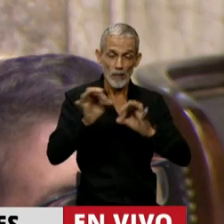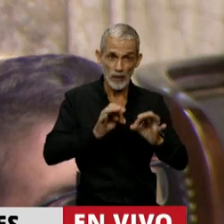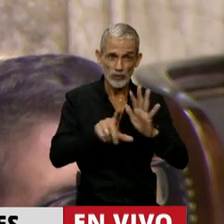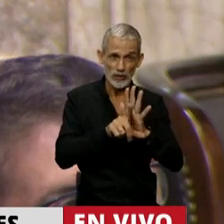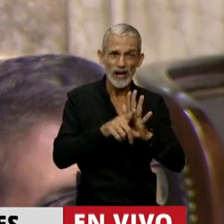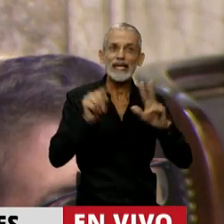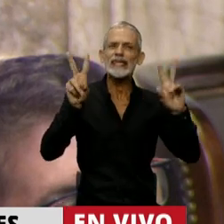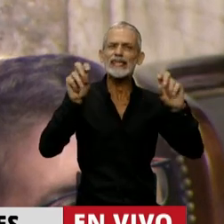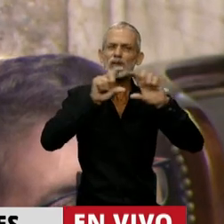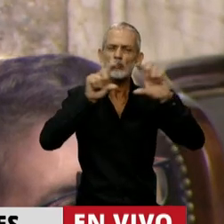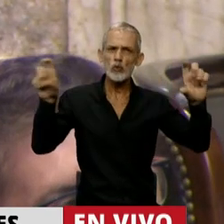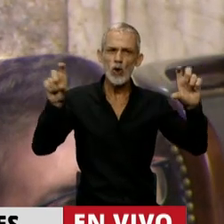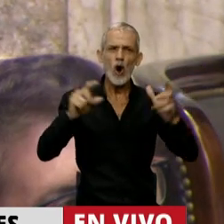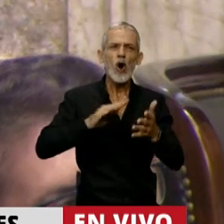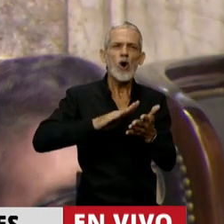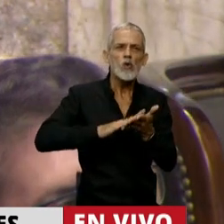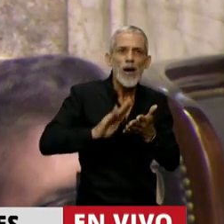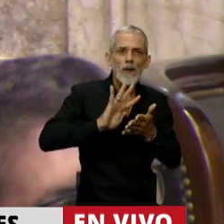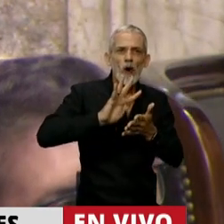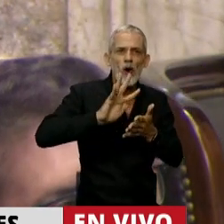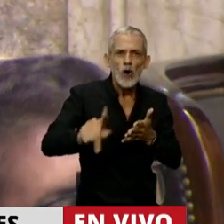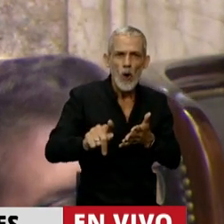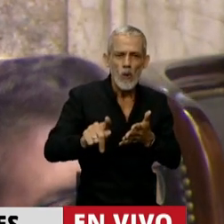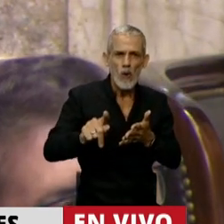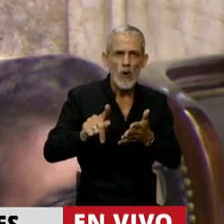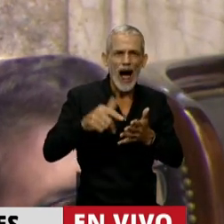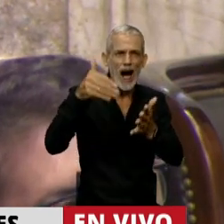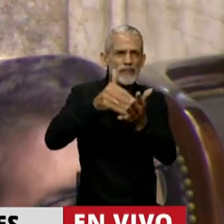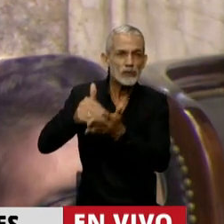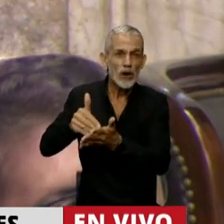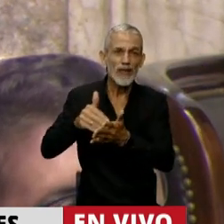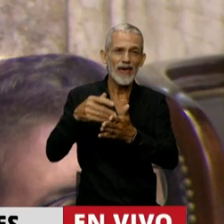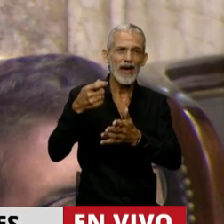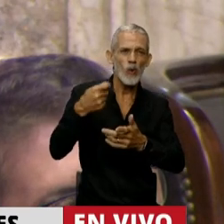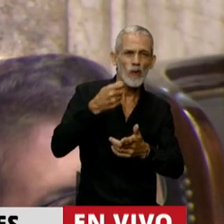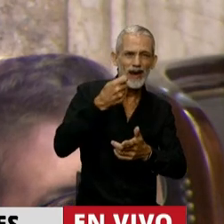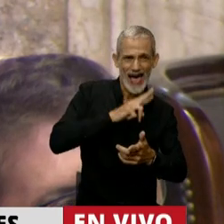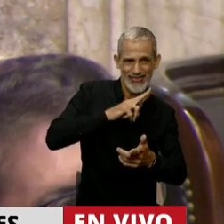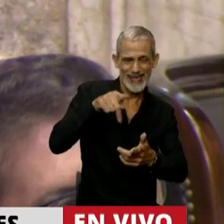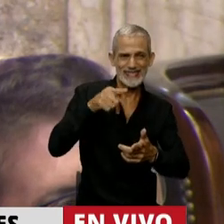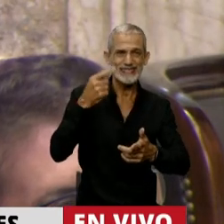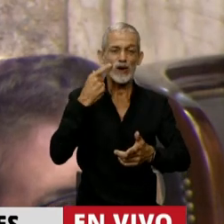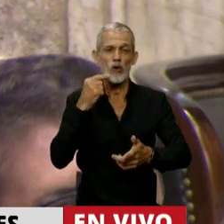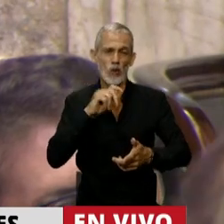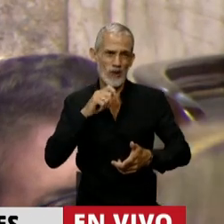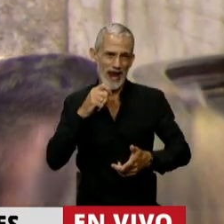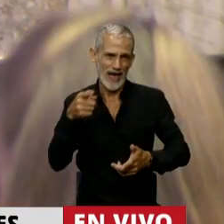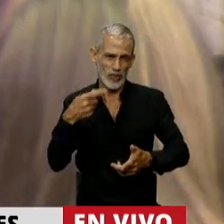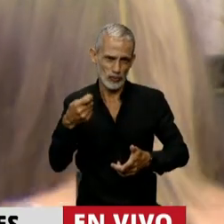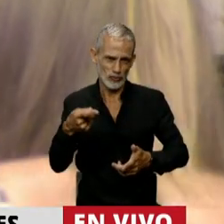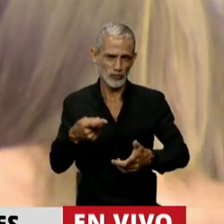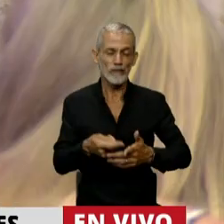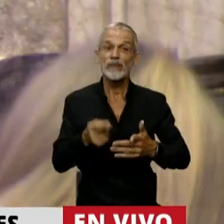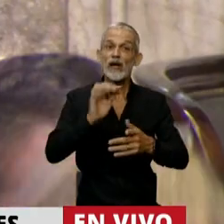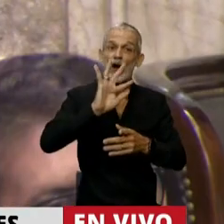un título grande, nuevo robo a millones de jubiladas y jubilados. Y